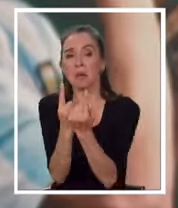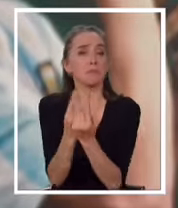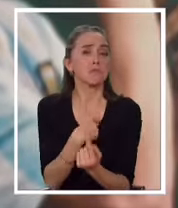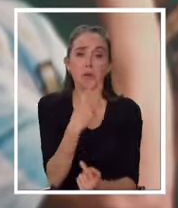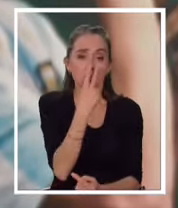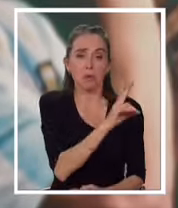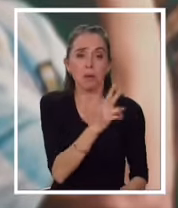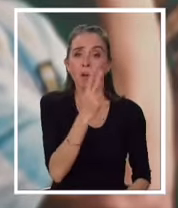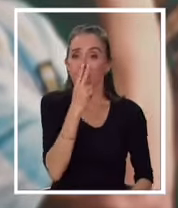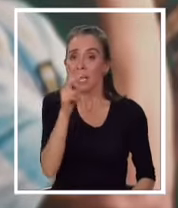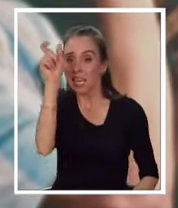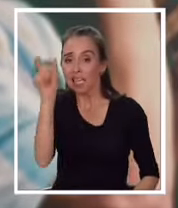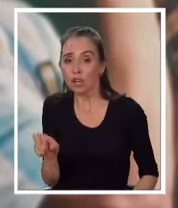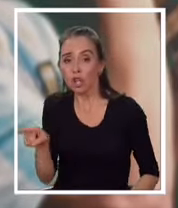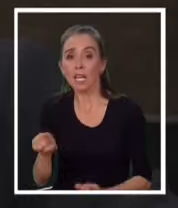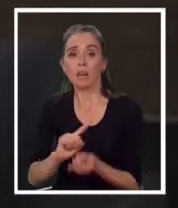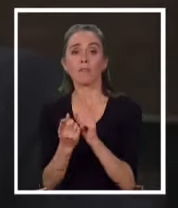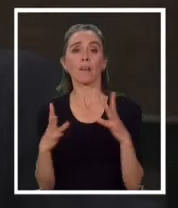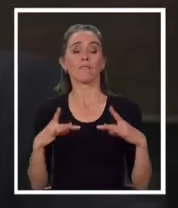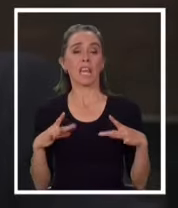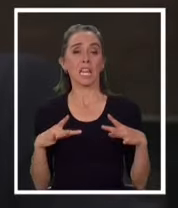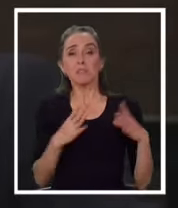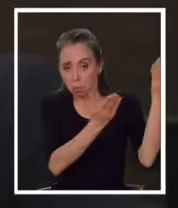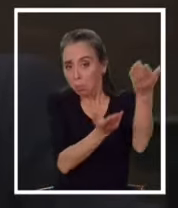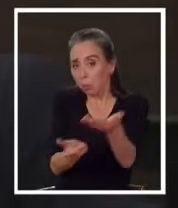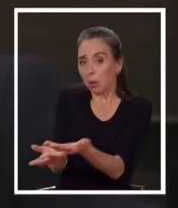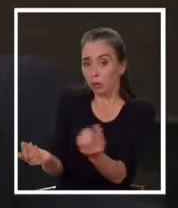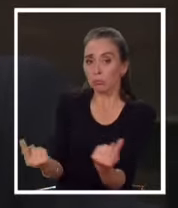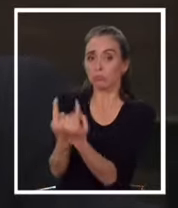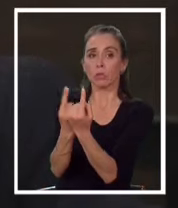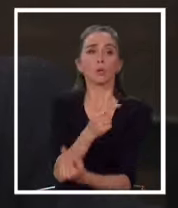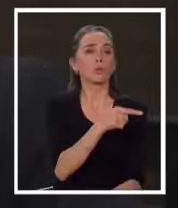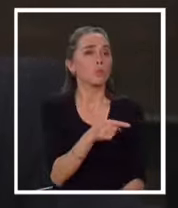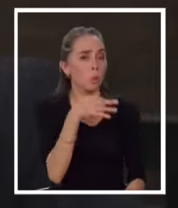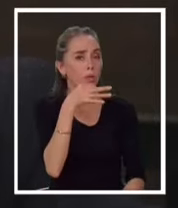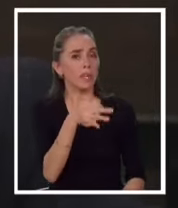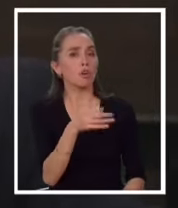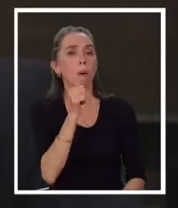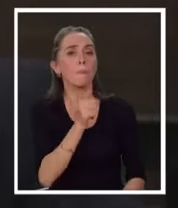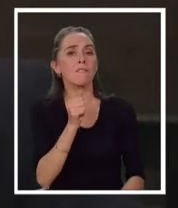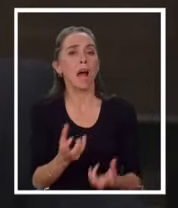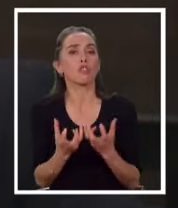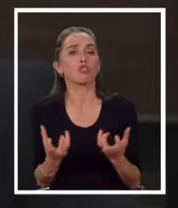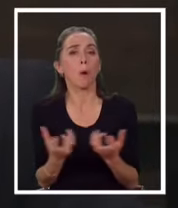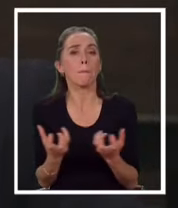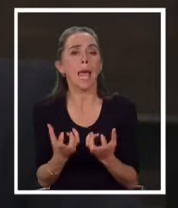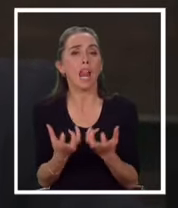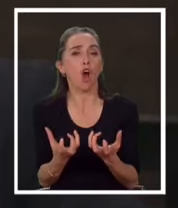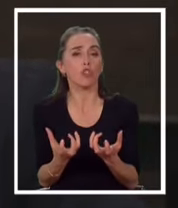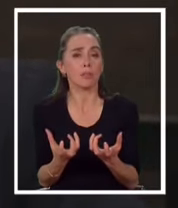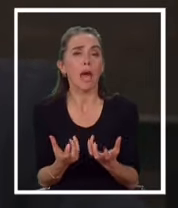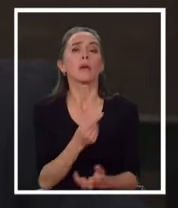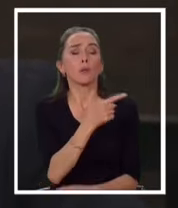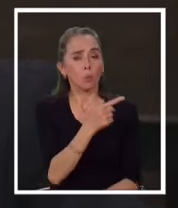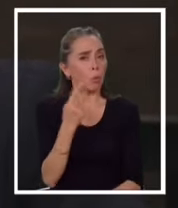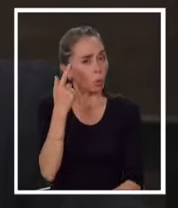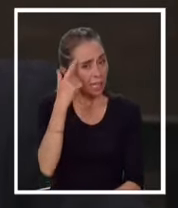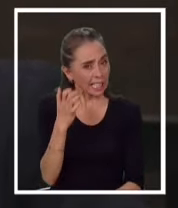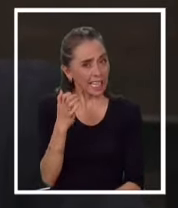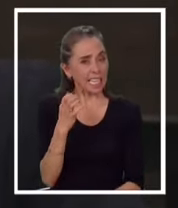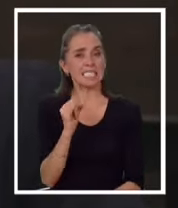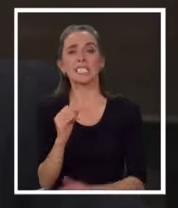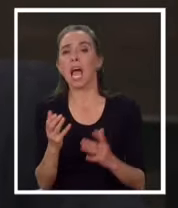yo veía lo que él lo hacía feliz. Tú dijiste, me faltaron pelotas. Sí, ¿crees tú que si se